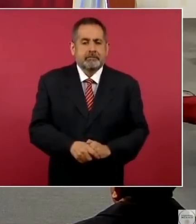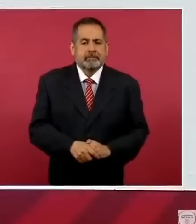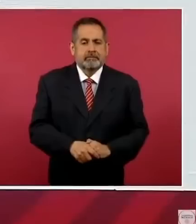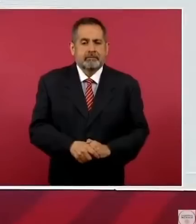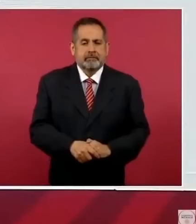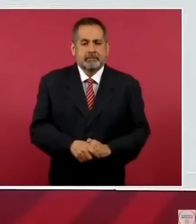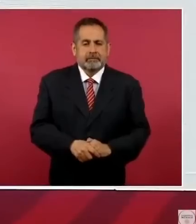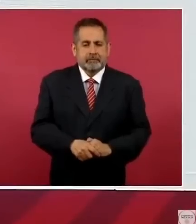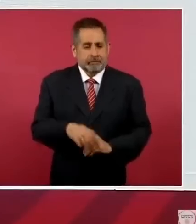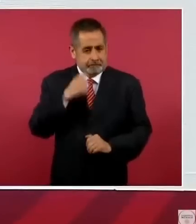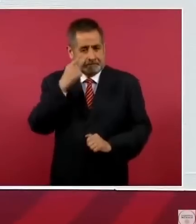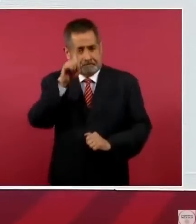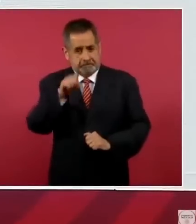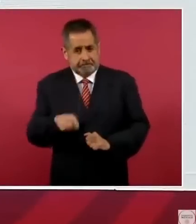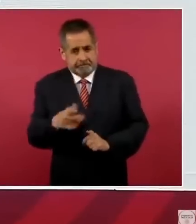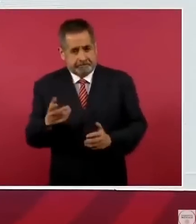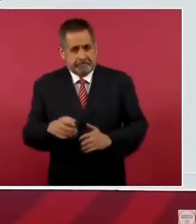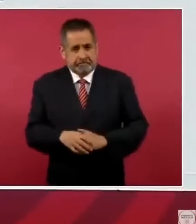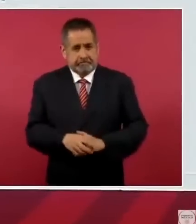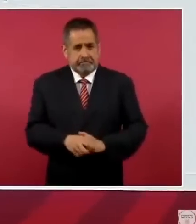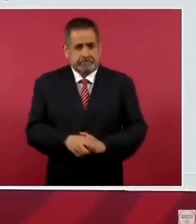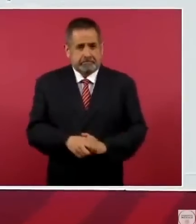Y así todos.